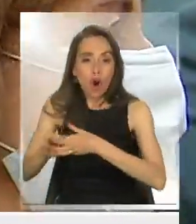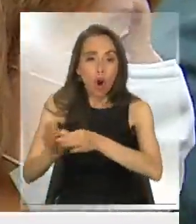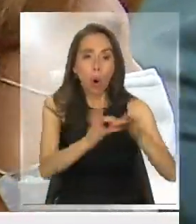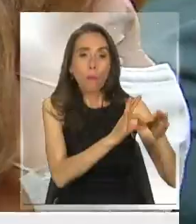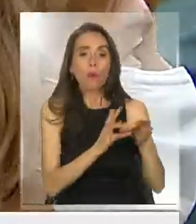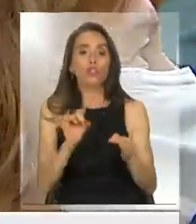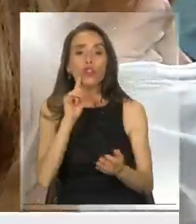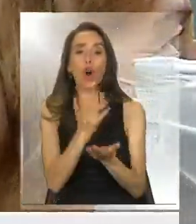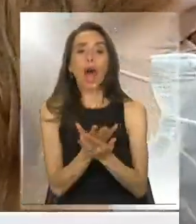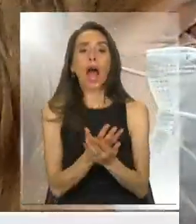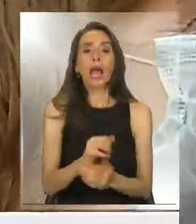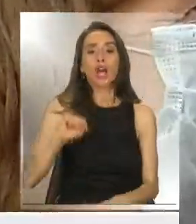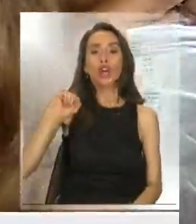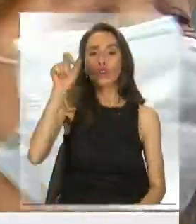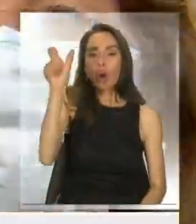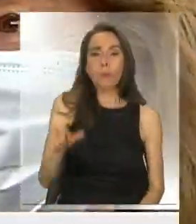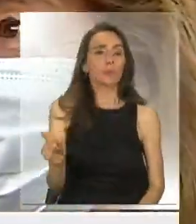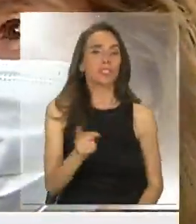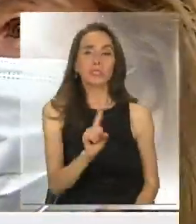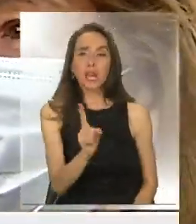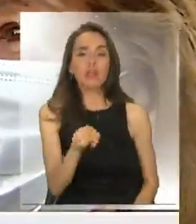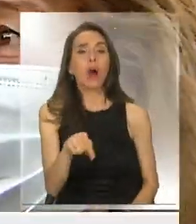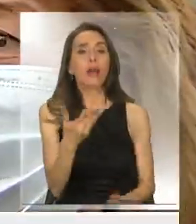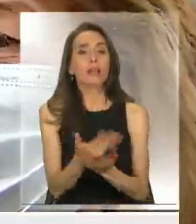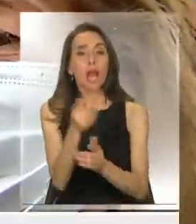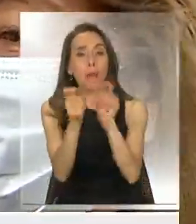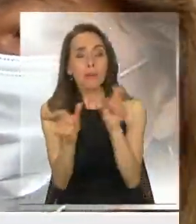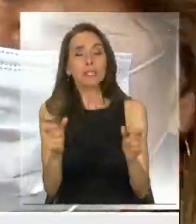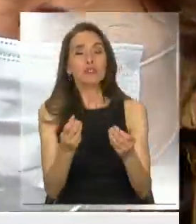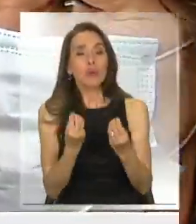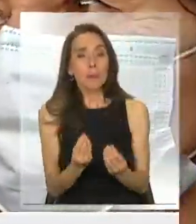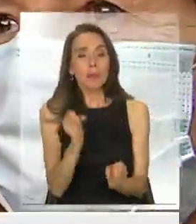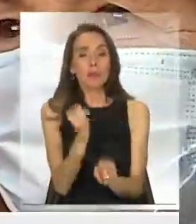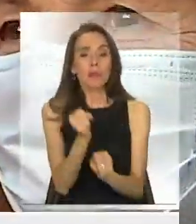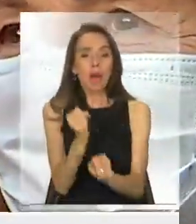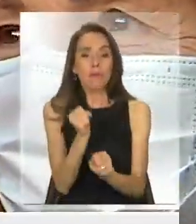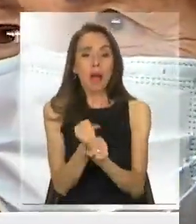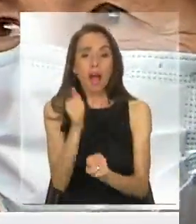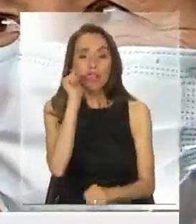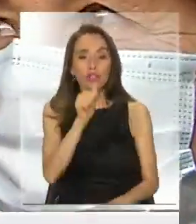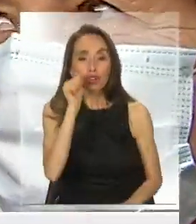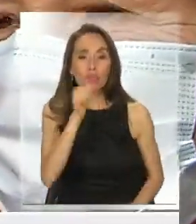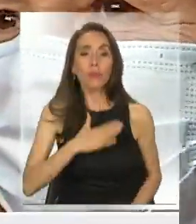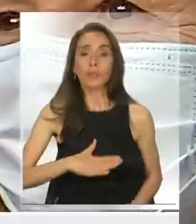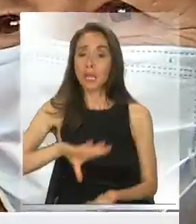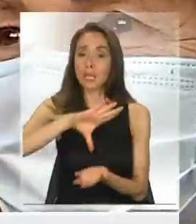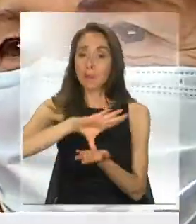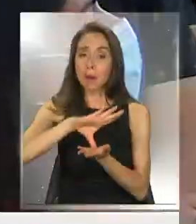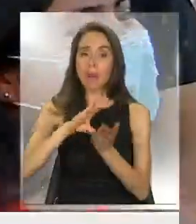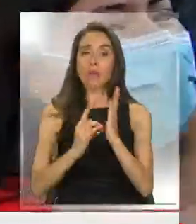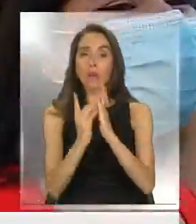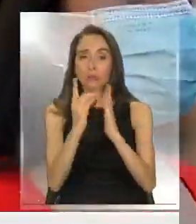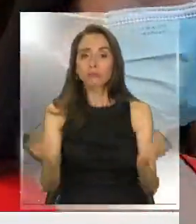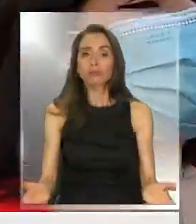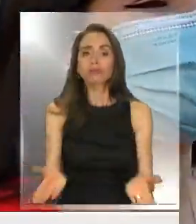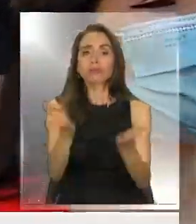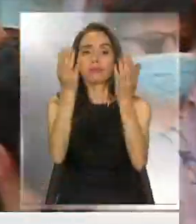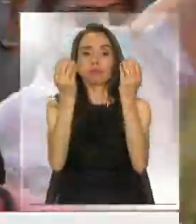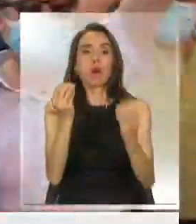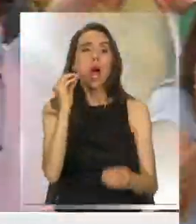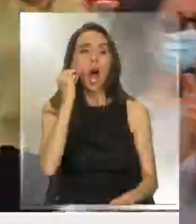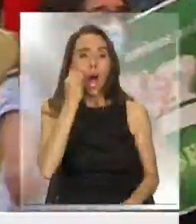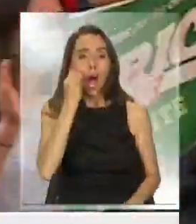hay comunistas y todo el puesto. Aquí hay gente de bien que trabaja todos los días y que quiere un país próspero.